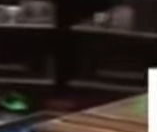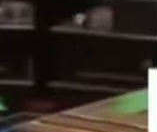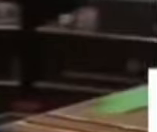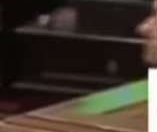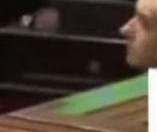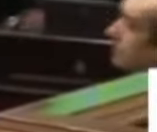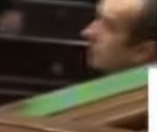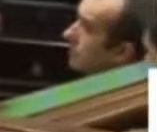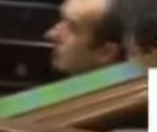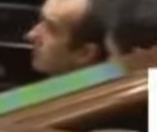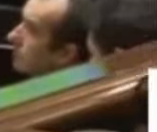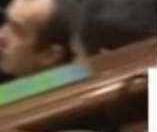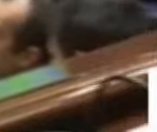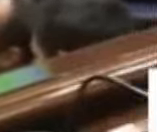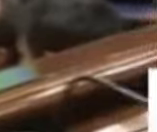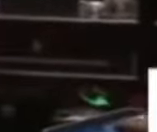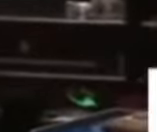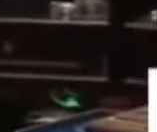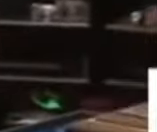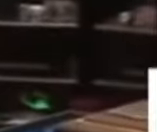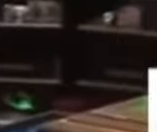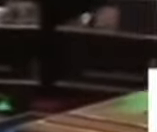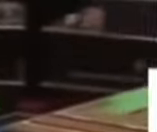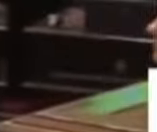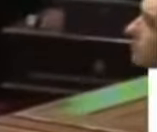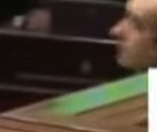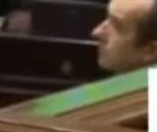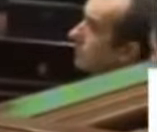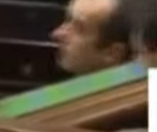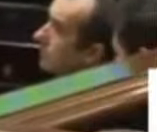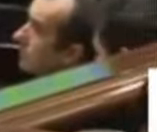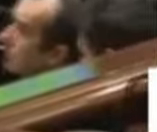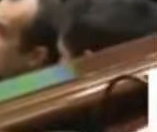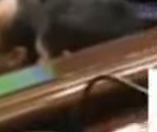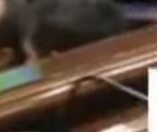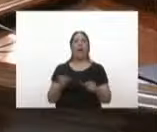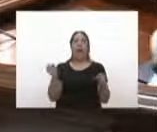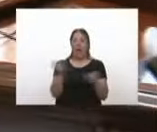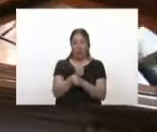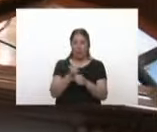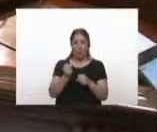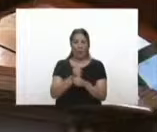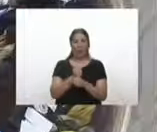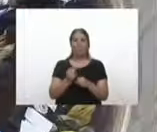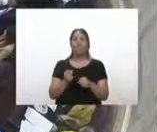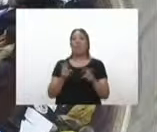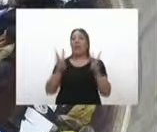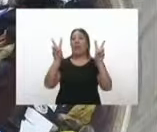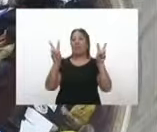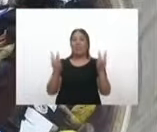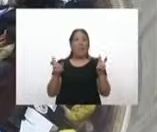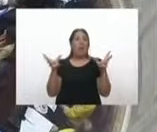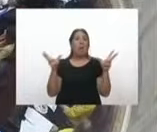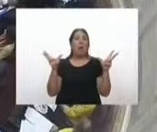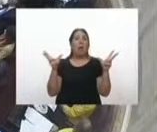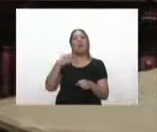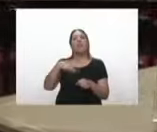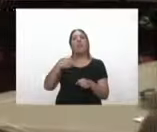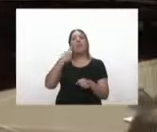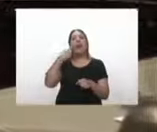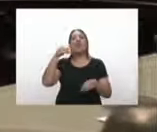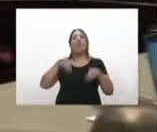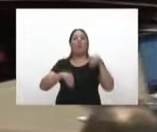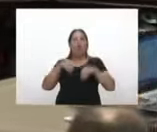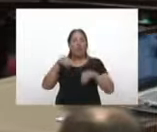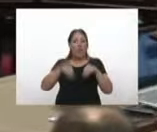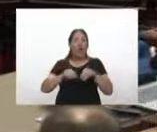vamos a opinar. O si vamos a hablar de energía, ¿no podemos contratar a alguien que nos asesore durante 3 meses? y a los tres meses le decimos, gracias amigo, seguí con lo tuyo